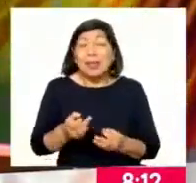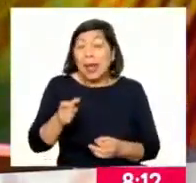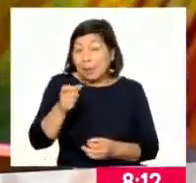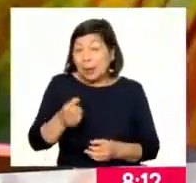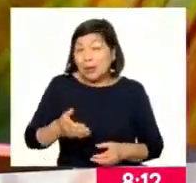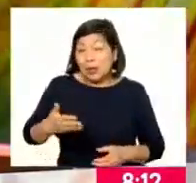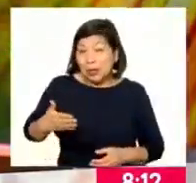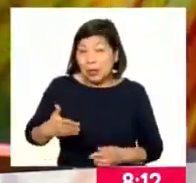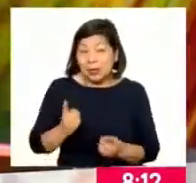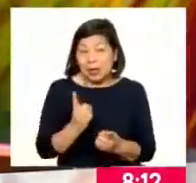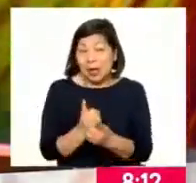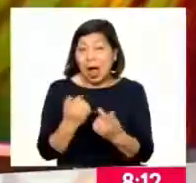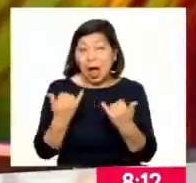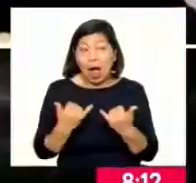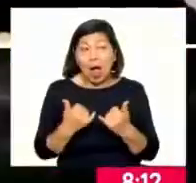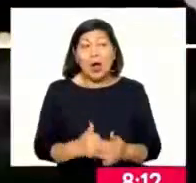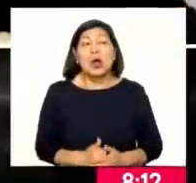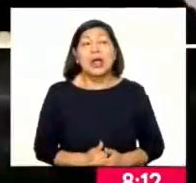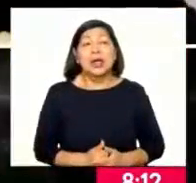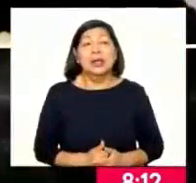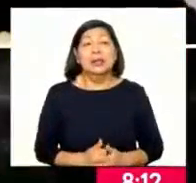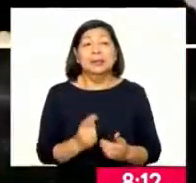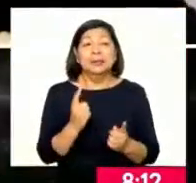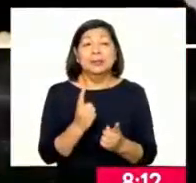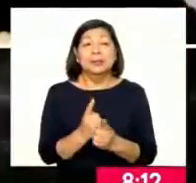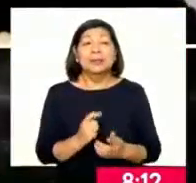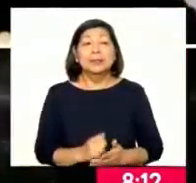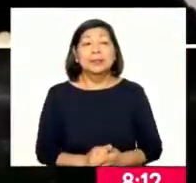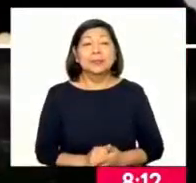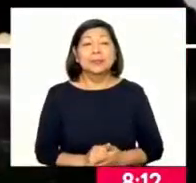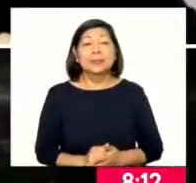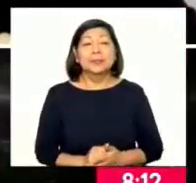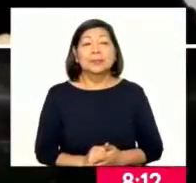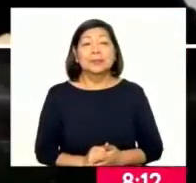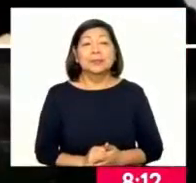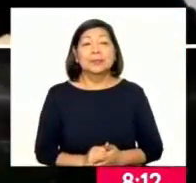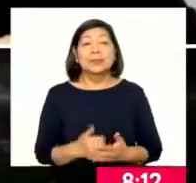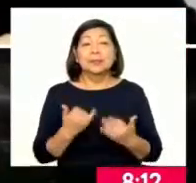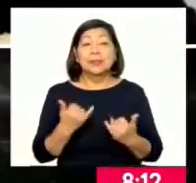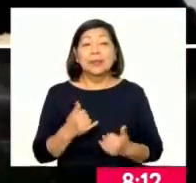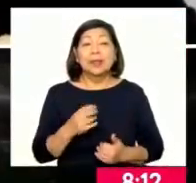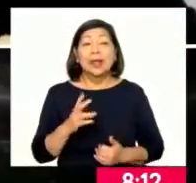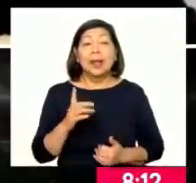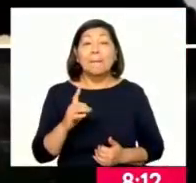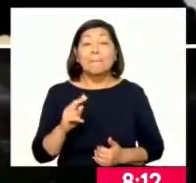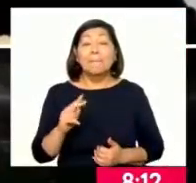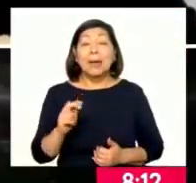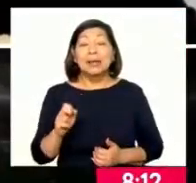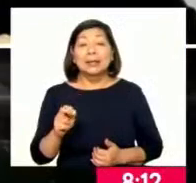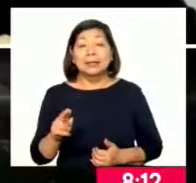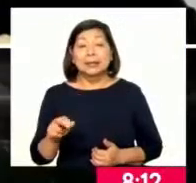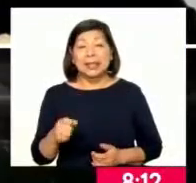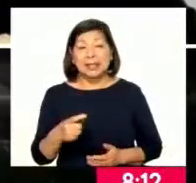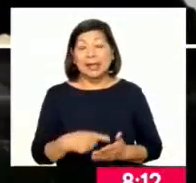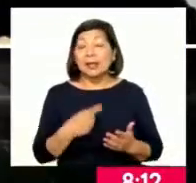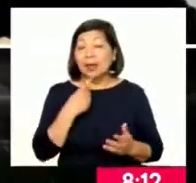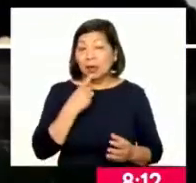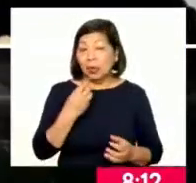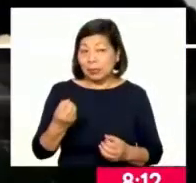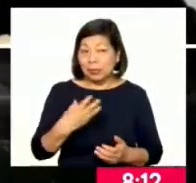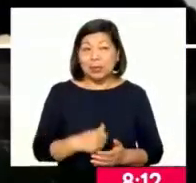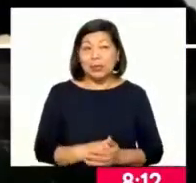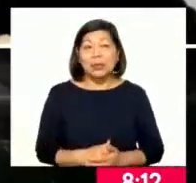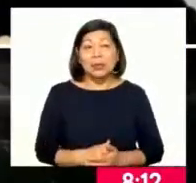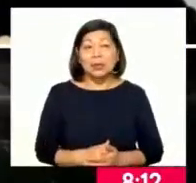Tenemos una entrevista en estos momentos, nos acompaña de manera virtual Lisette Vázquez, quien nos va a dar cuenta. Ella